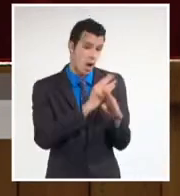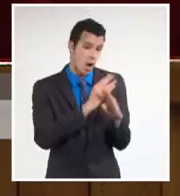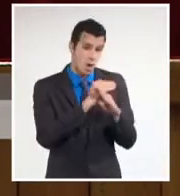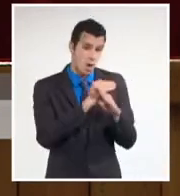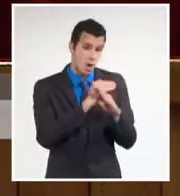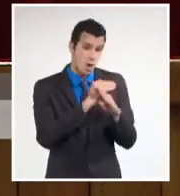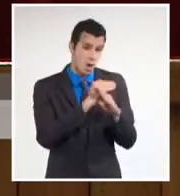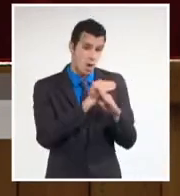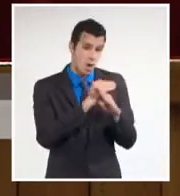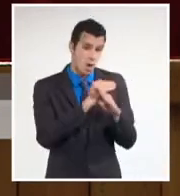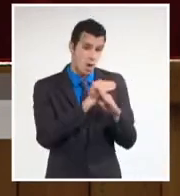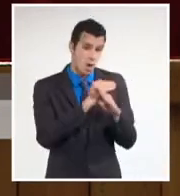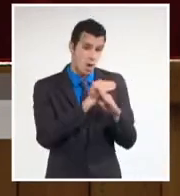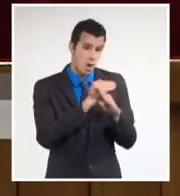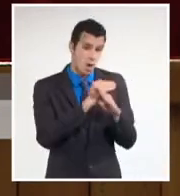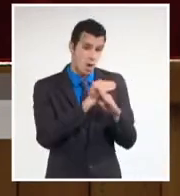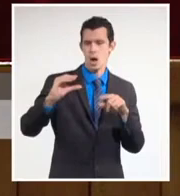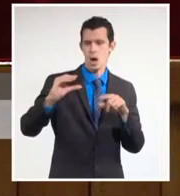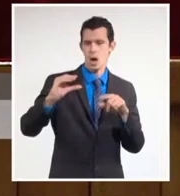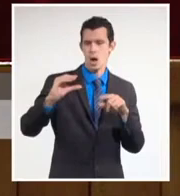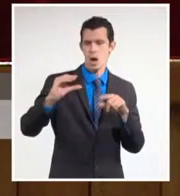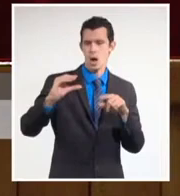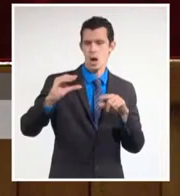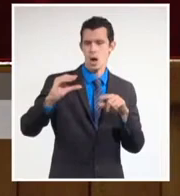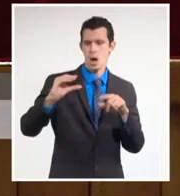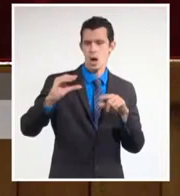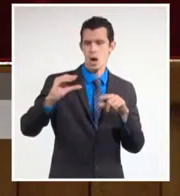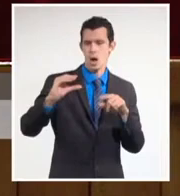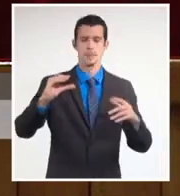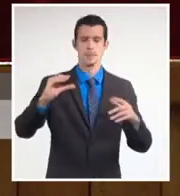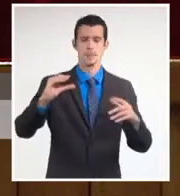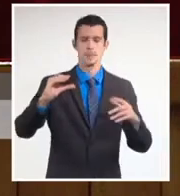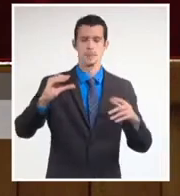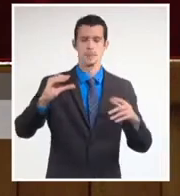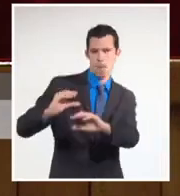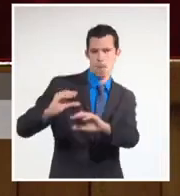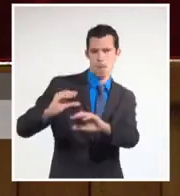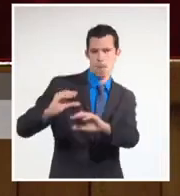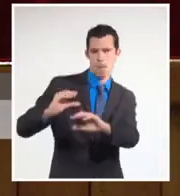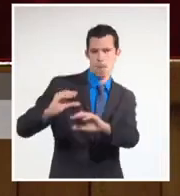contraproducente. Subir los salarios si hubo un incremento de la oferta